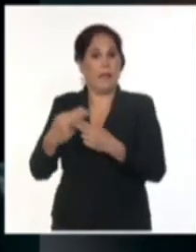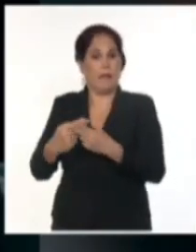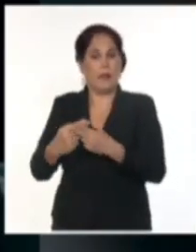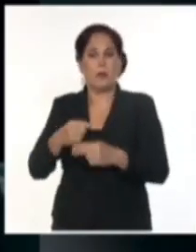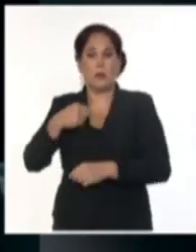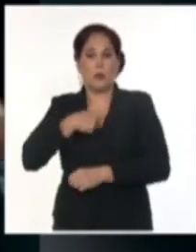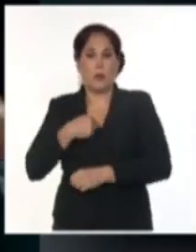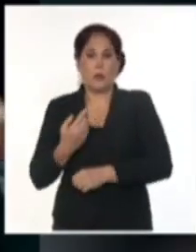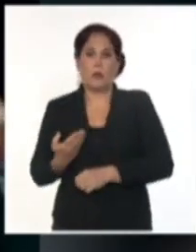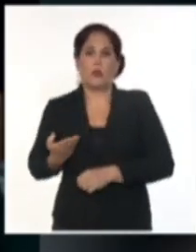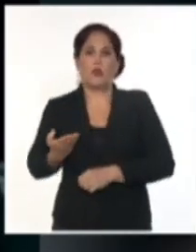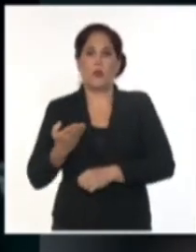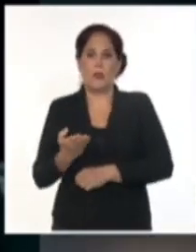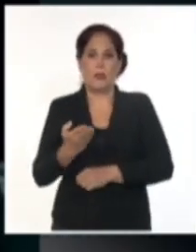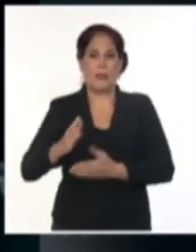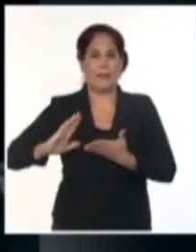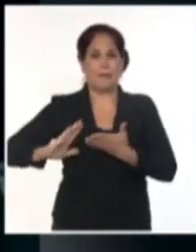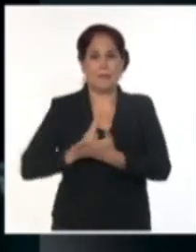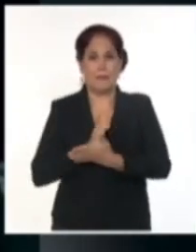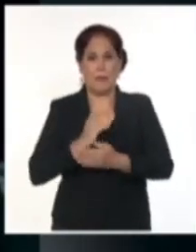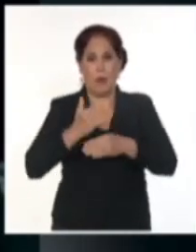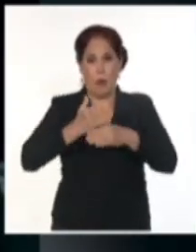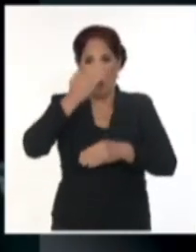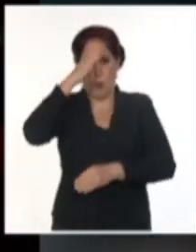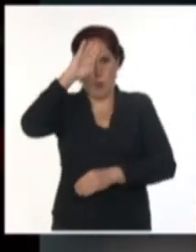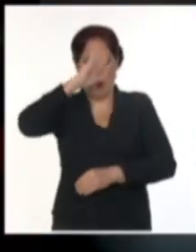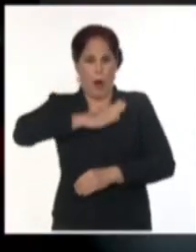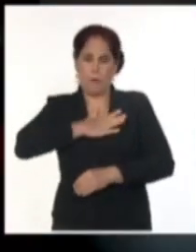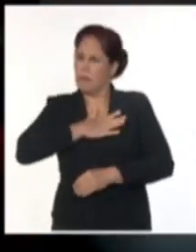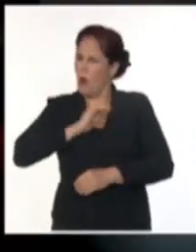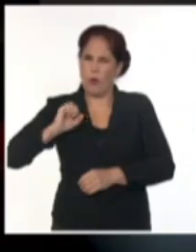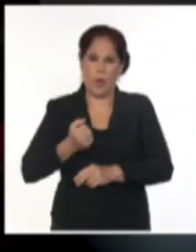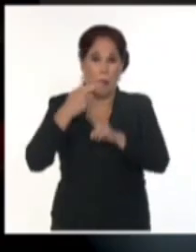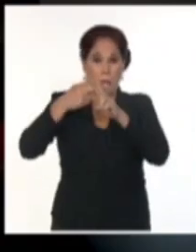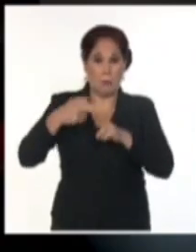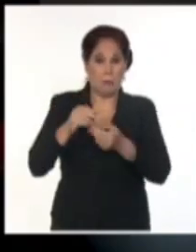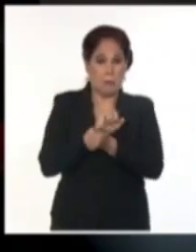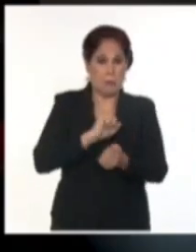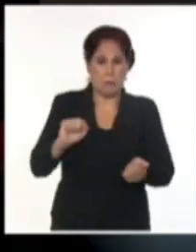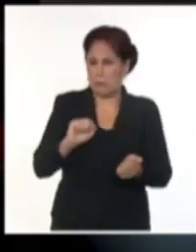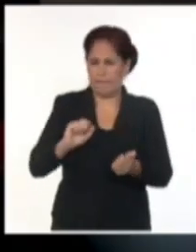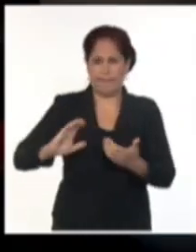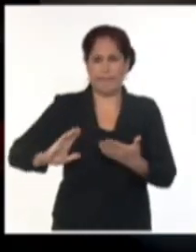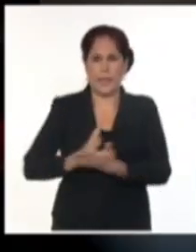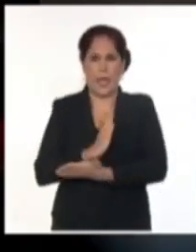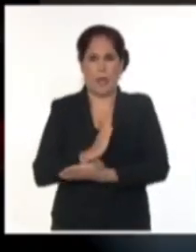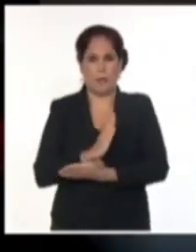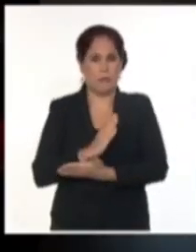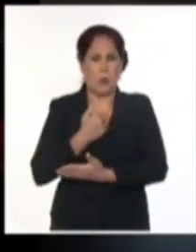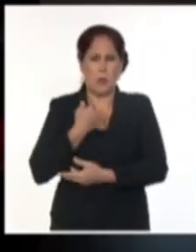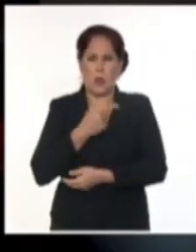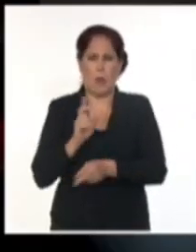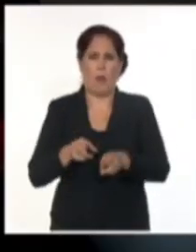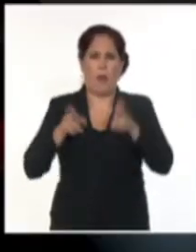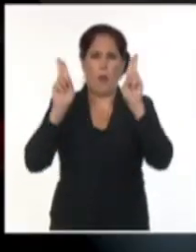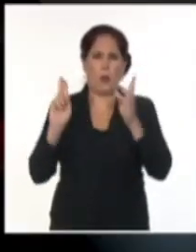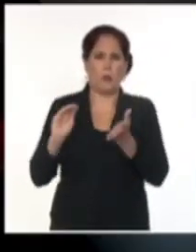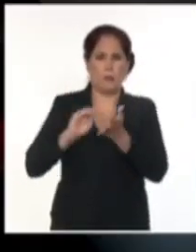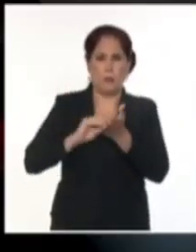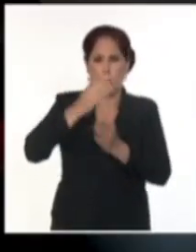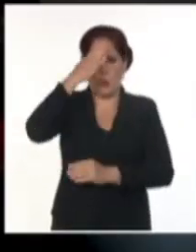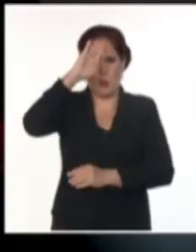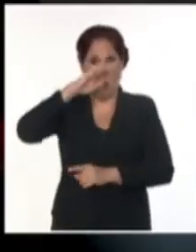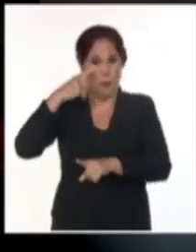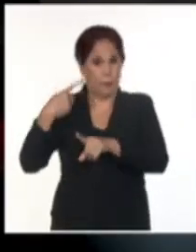solicita excluir a la República de Cuba de la lista de estados designados como patrocinadores del terrorismo y